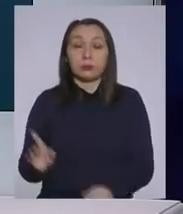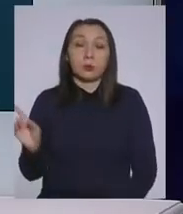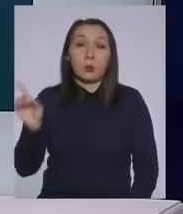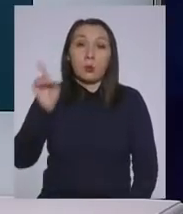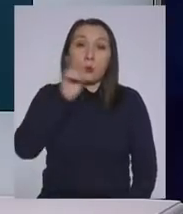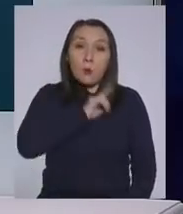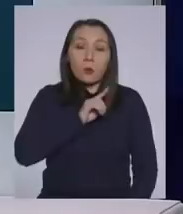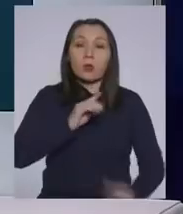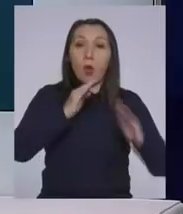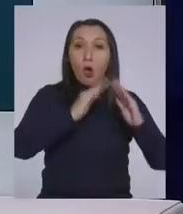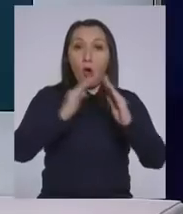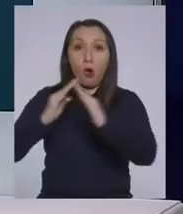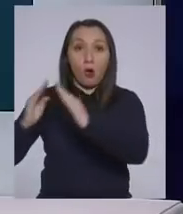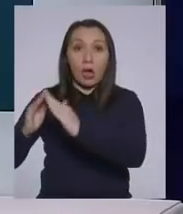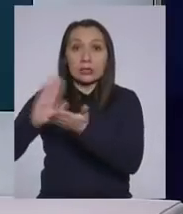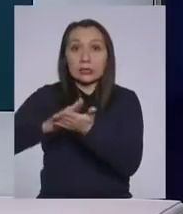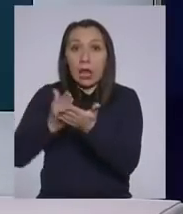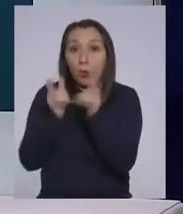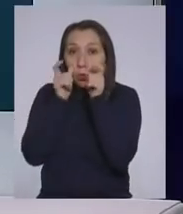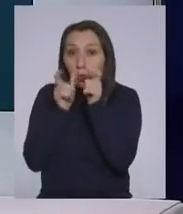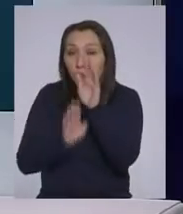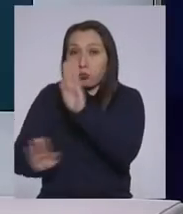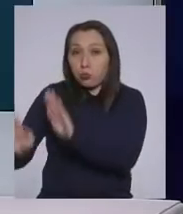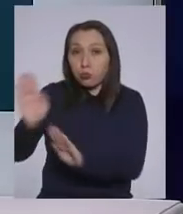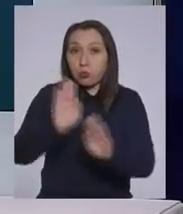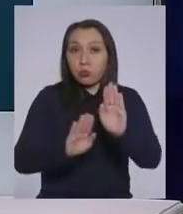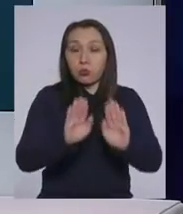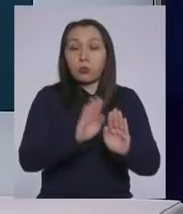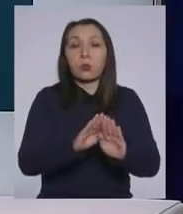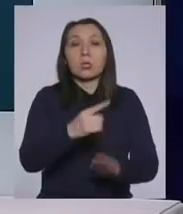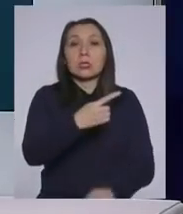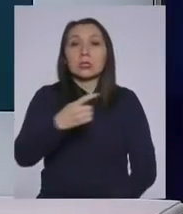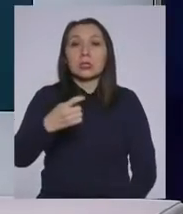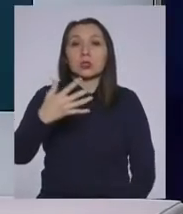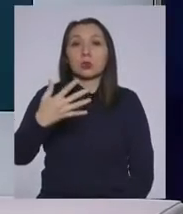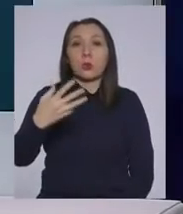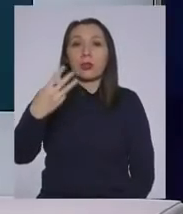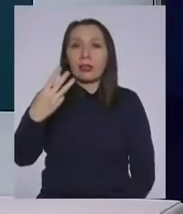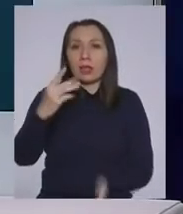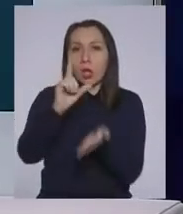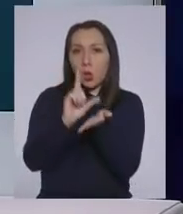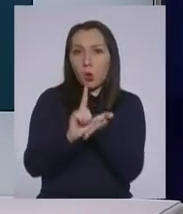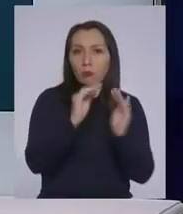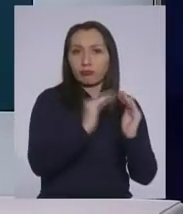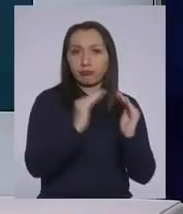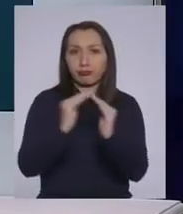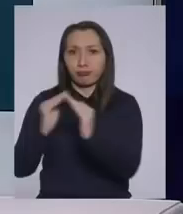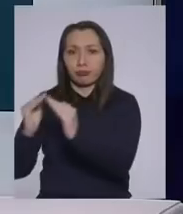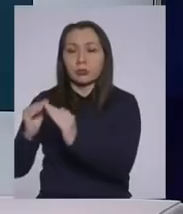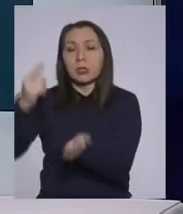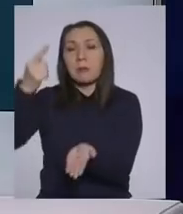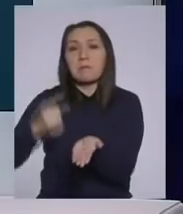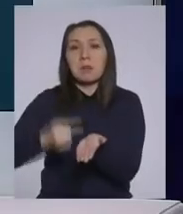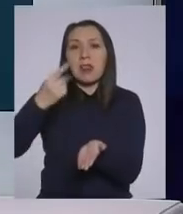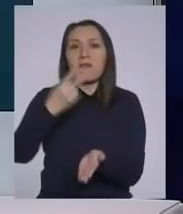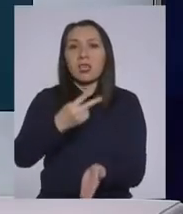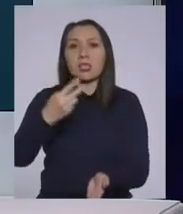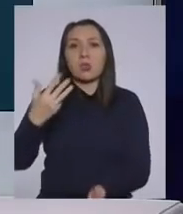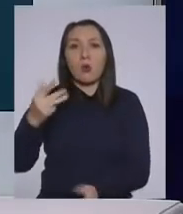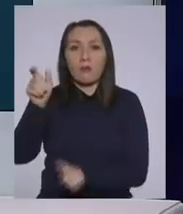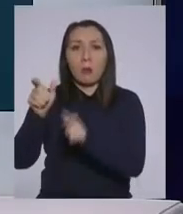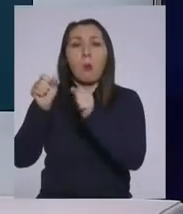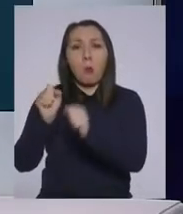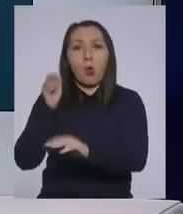Finalmente, en cuanto a residencias sanitarias, tenemos al día de hoy 153 establecimientos con 1.029